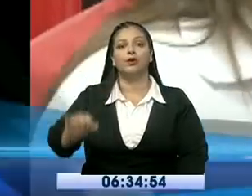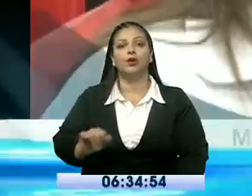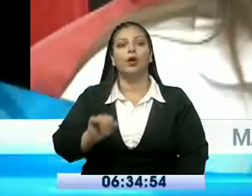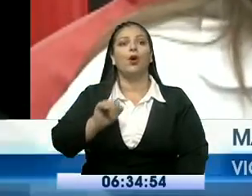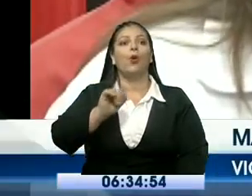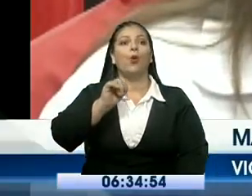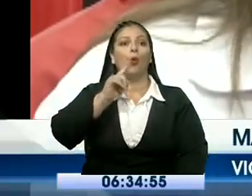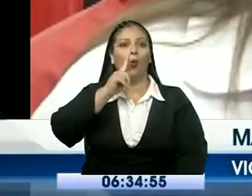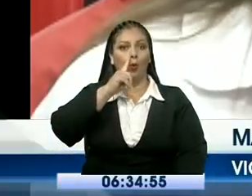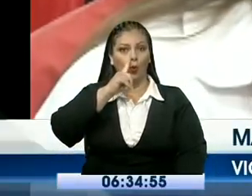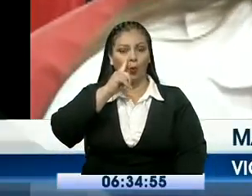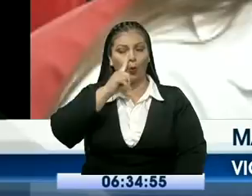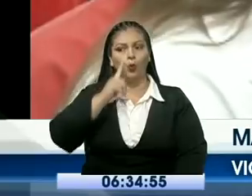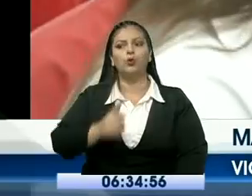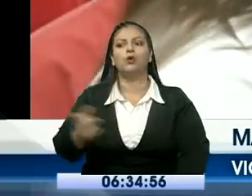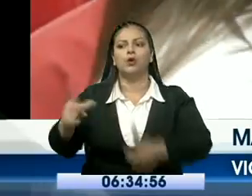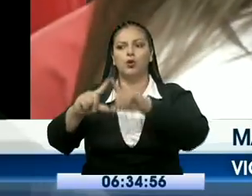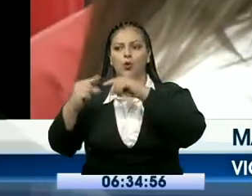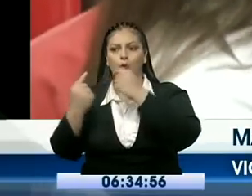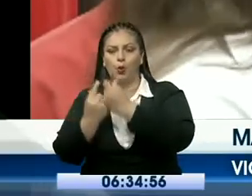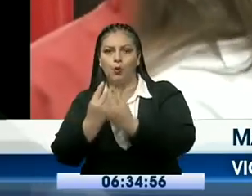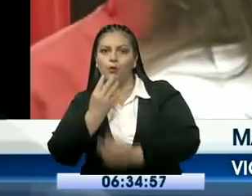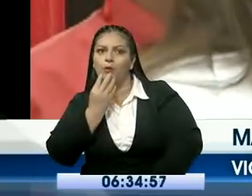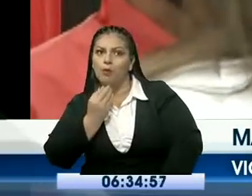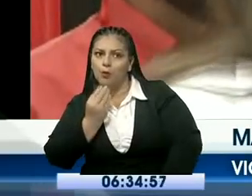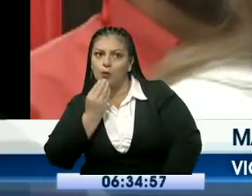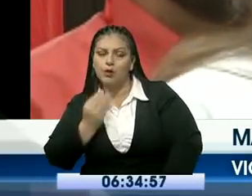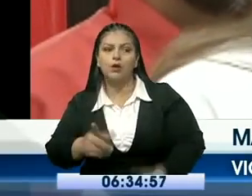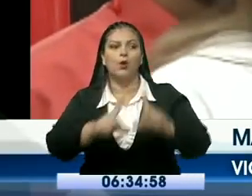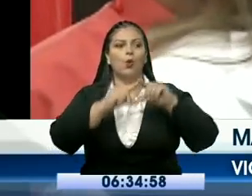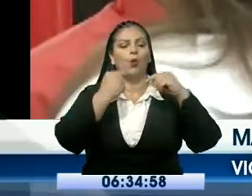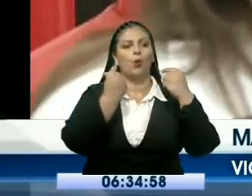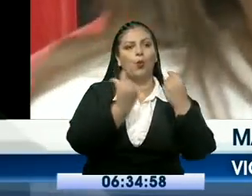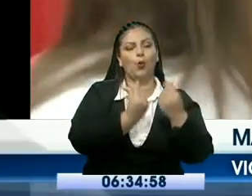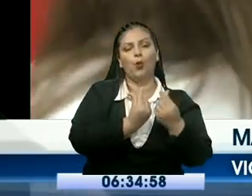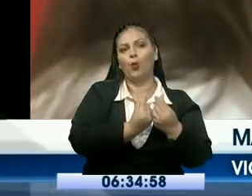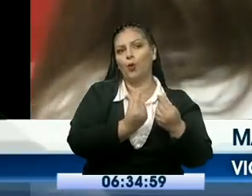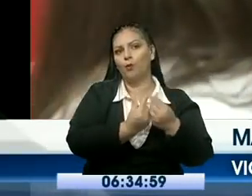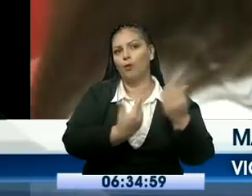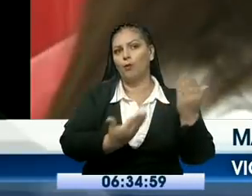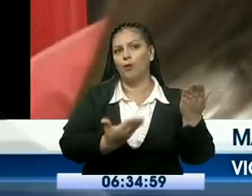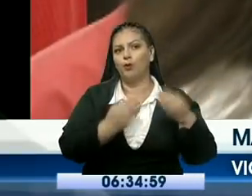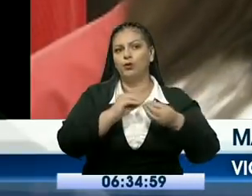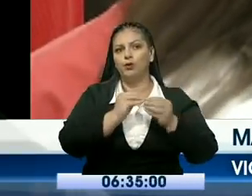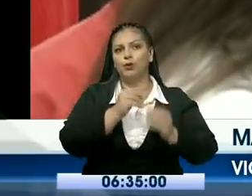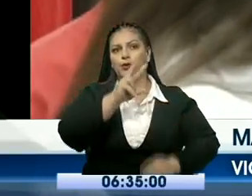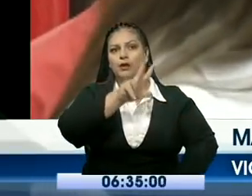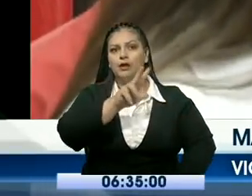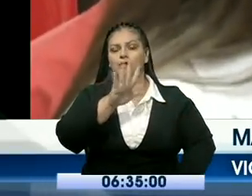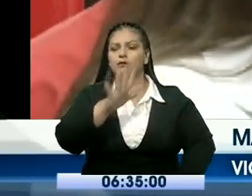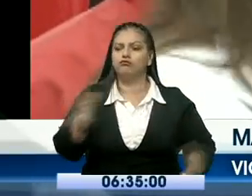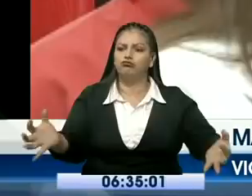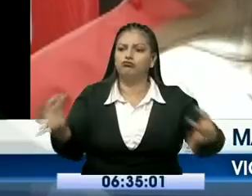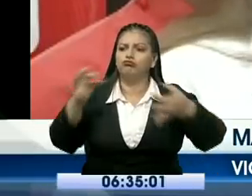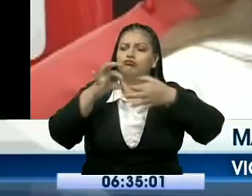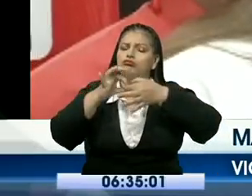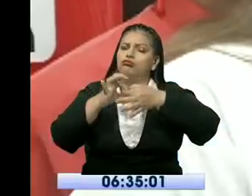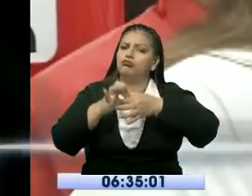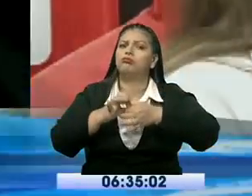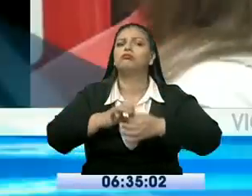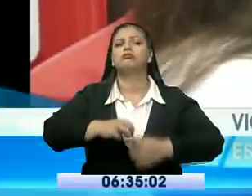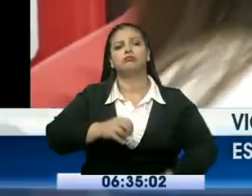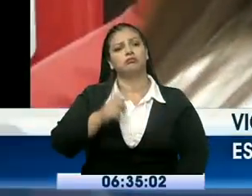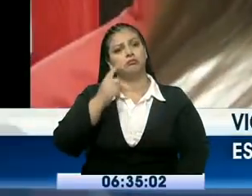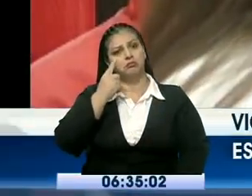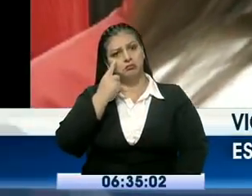bases, las organizaciones fraternas que integramos el movimiento Alianza País en convención nacional tomemos las mejores resoluciones